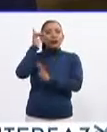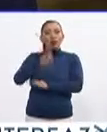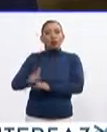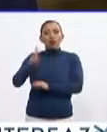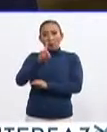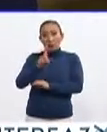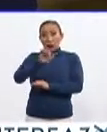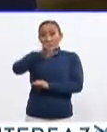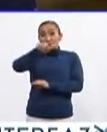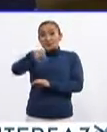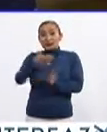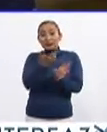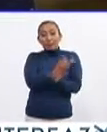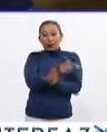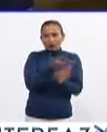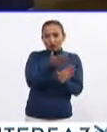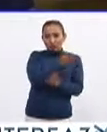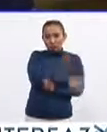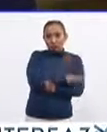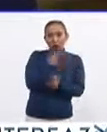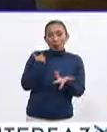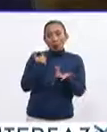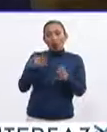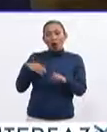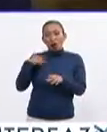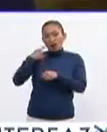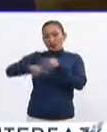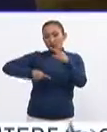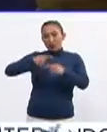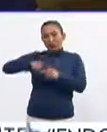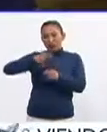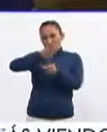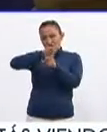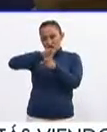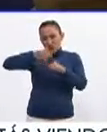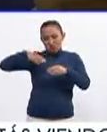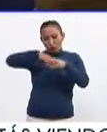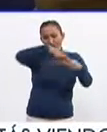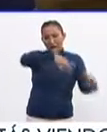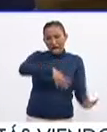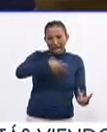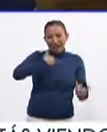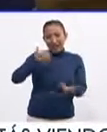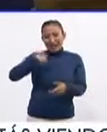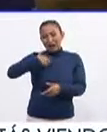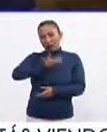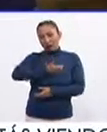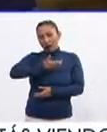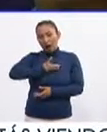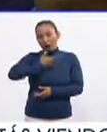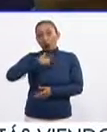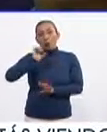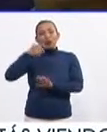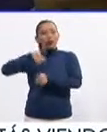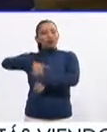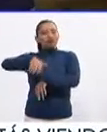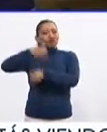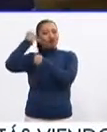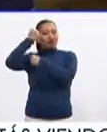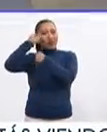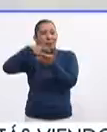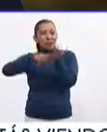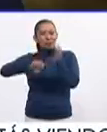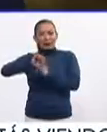Domingo después de ser atropellado por un tanque en el Zócalo de la Ciudad de México durante las manifestaciones